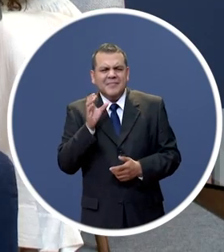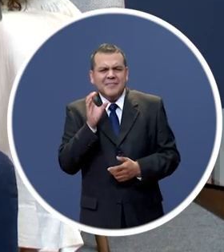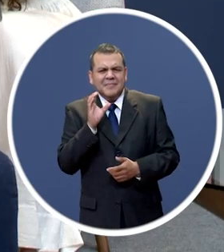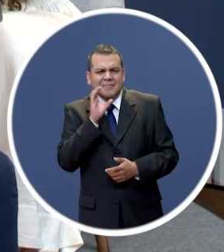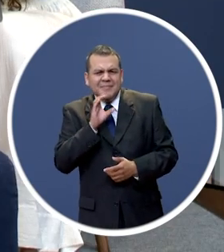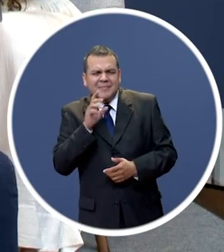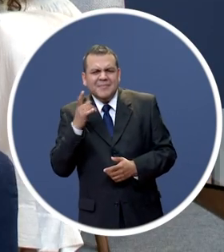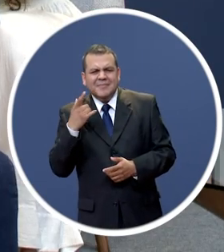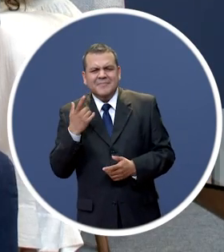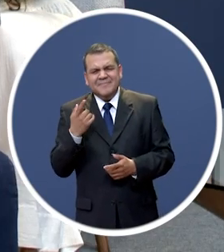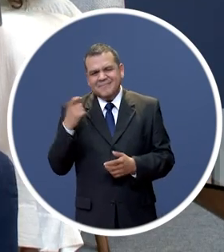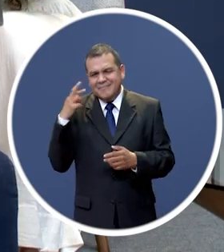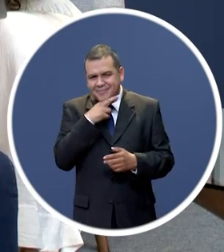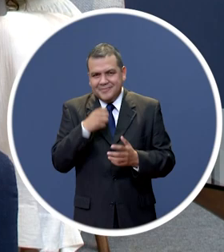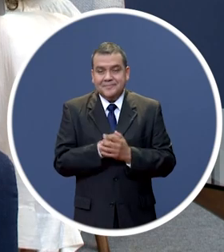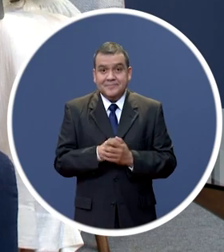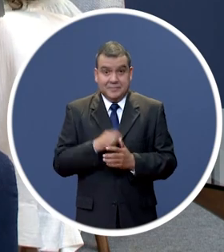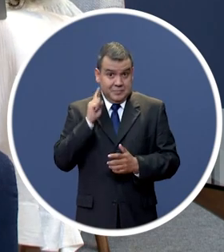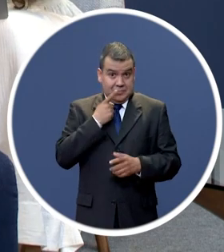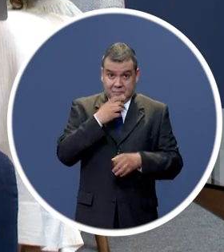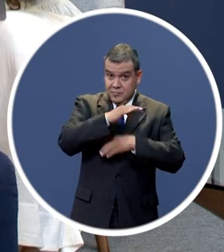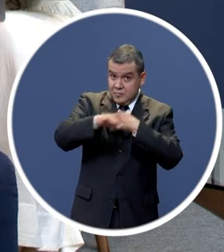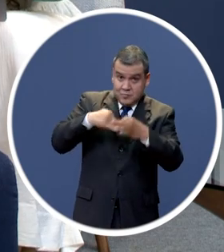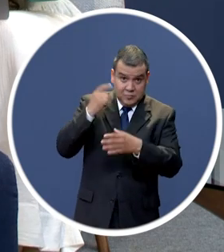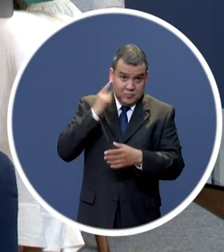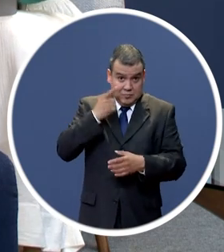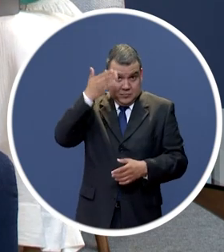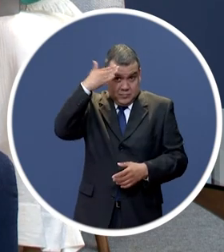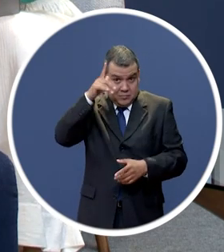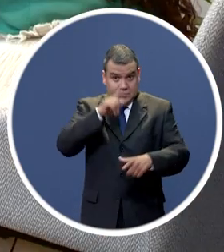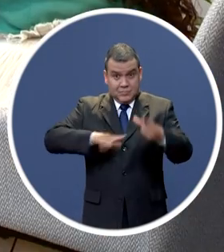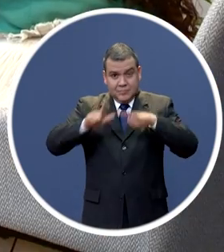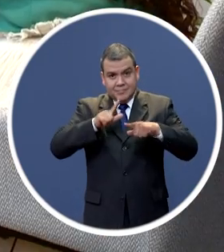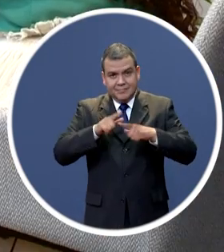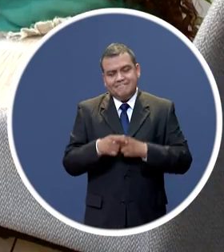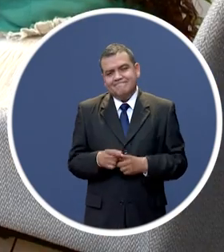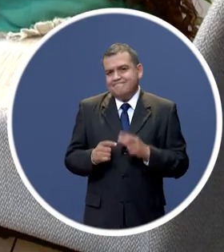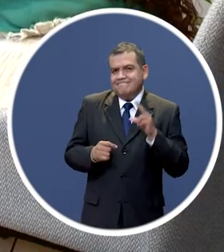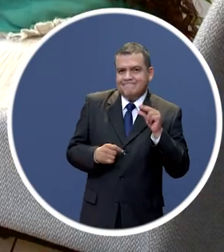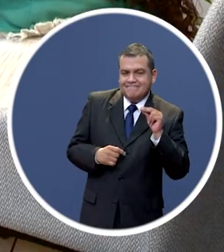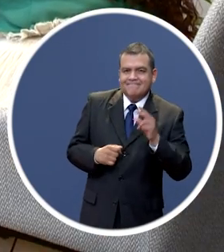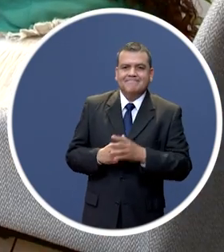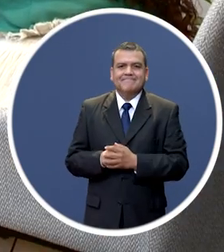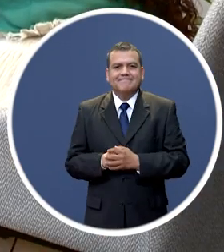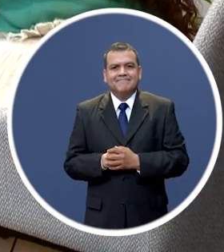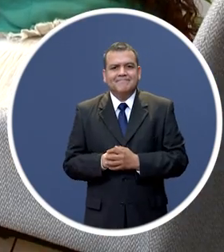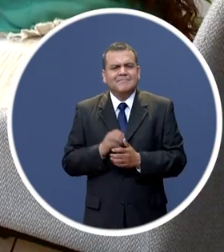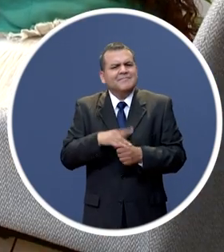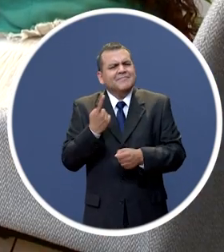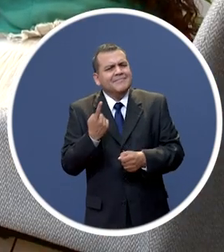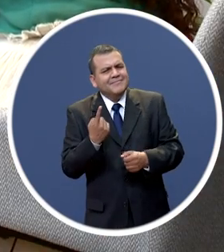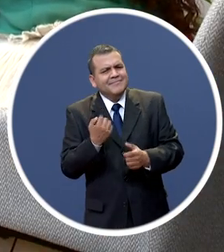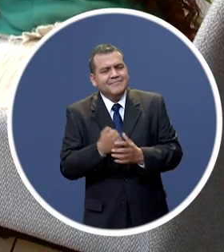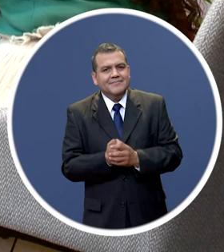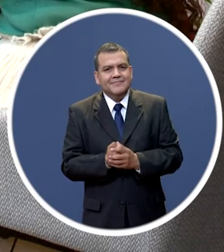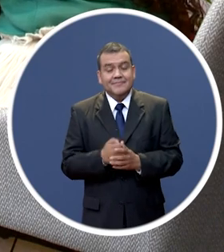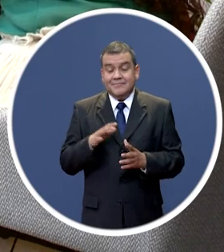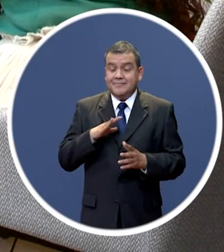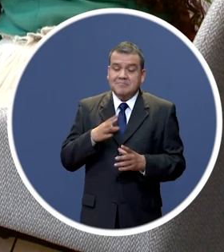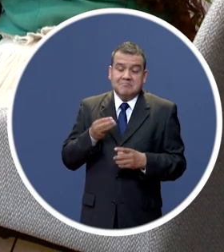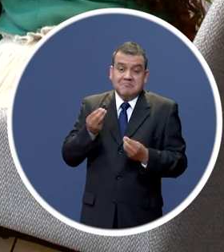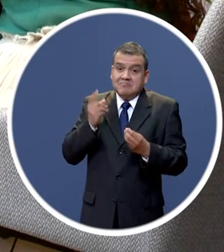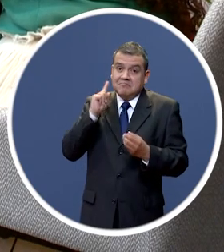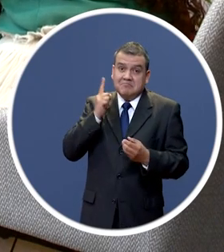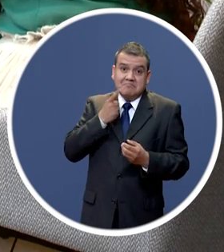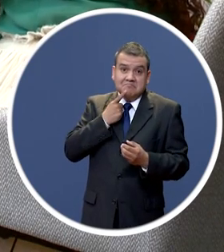sordos practican la lengua o conocen la lengua de señas? No. ¿Por qué? Porque hay